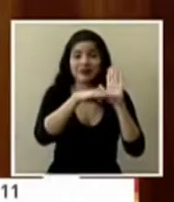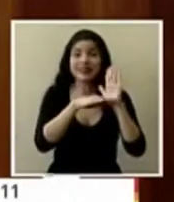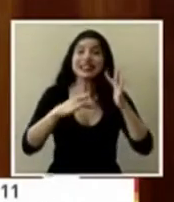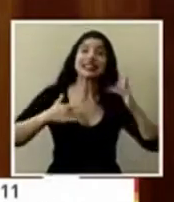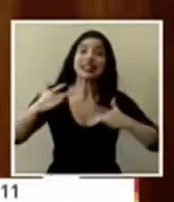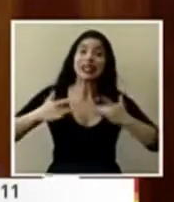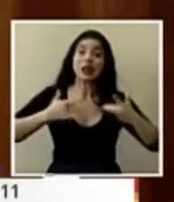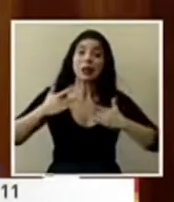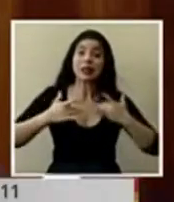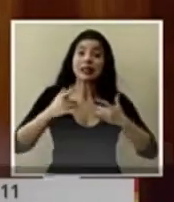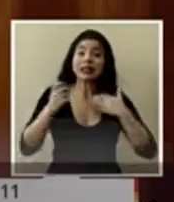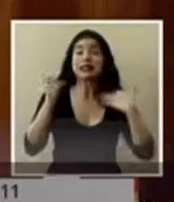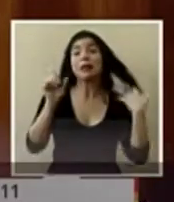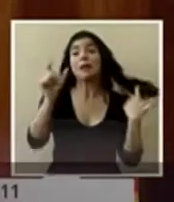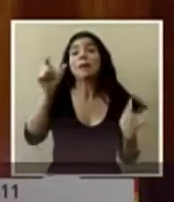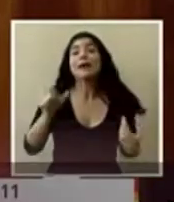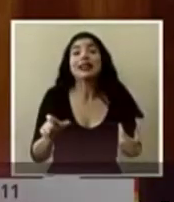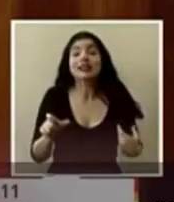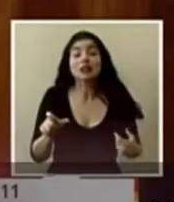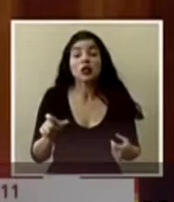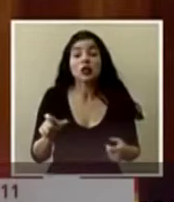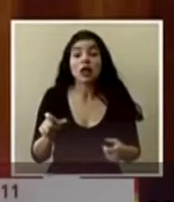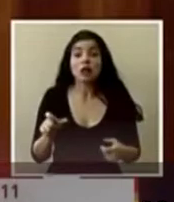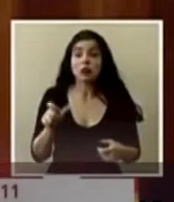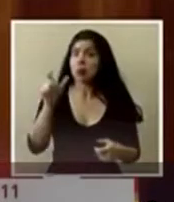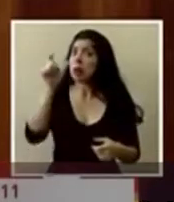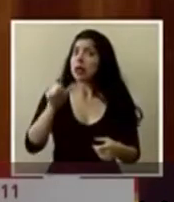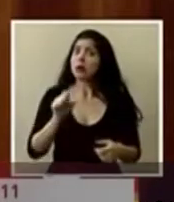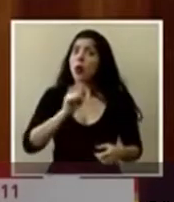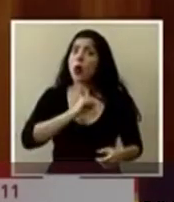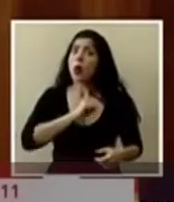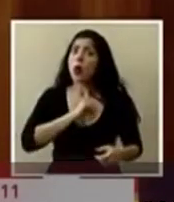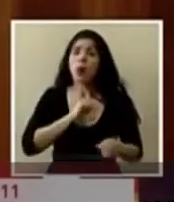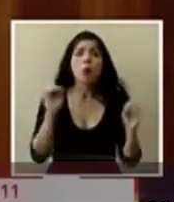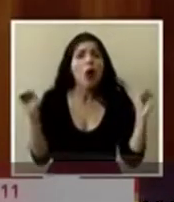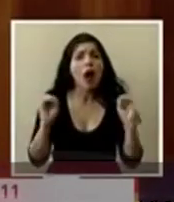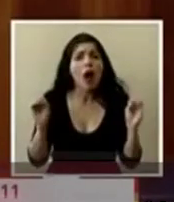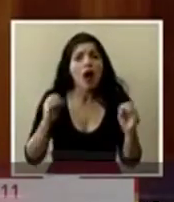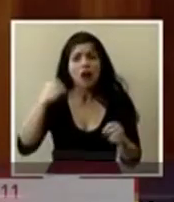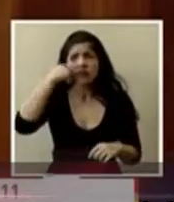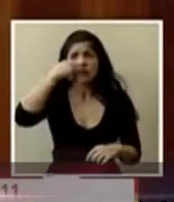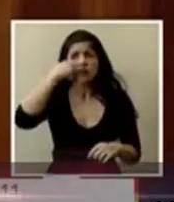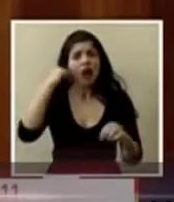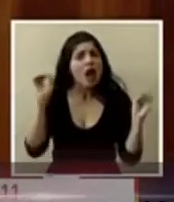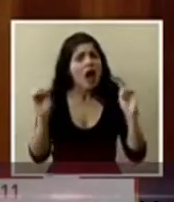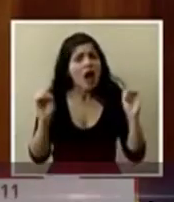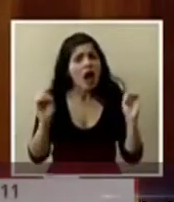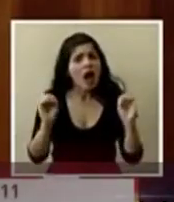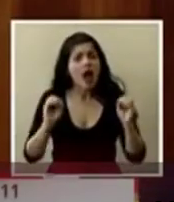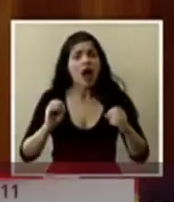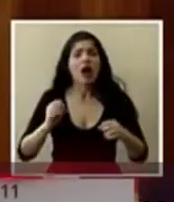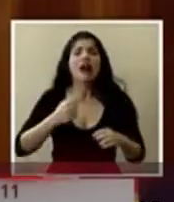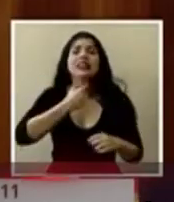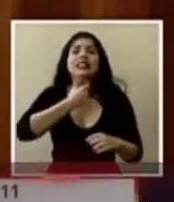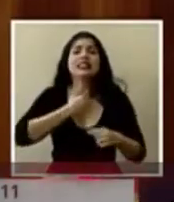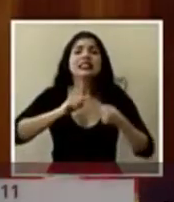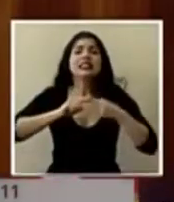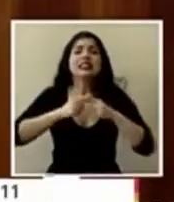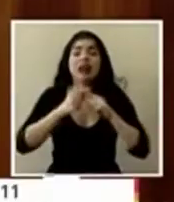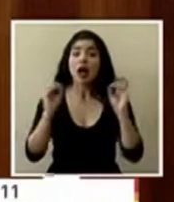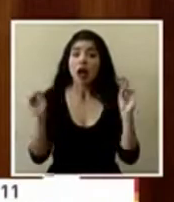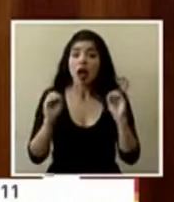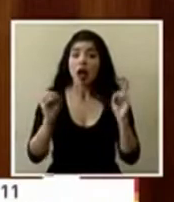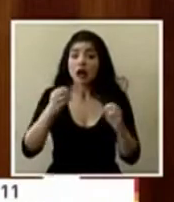síntomas de las personas que no presentan ni tos, ni fiebre, ni dolor de garganta,